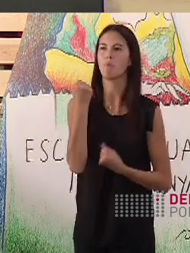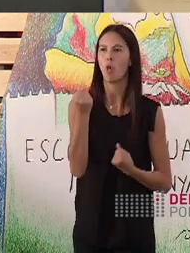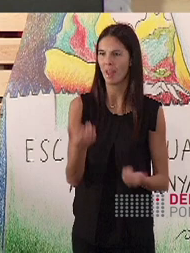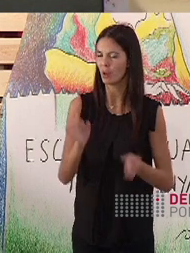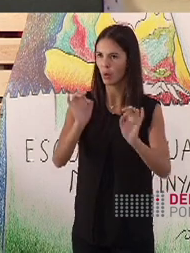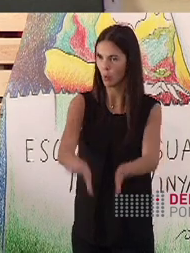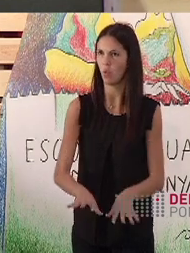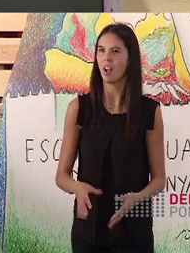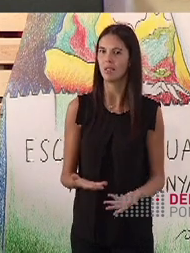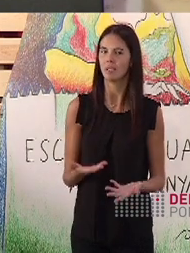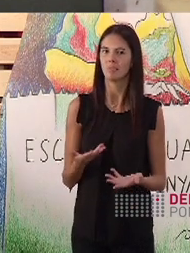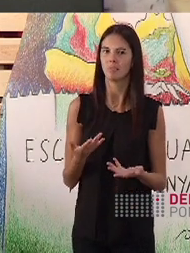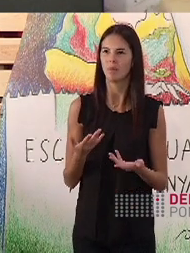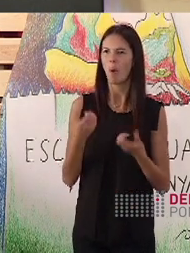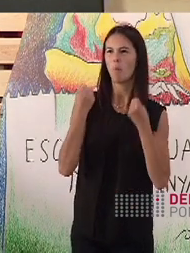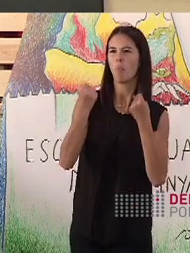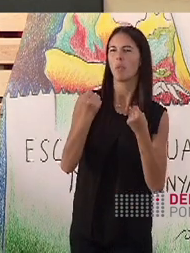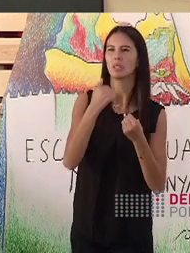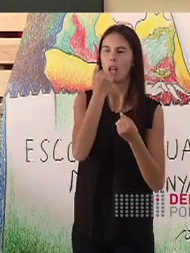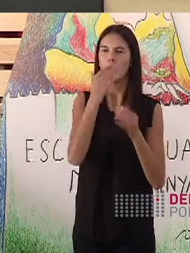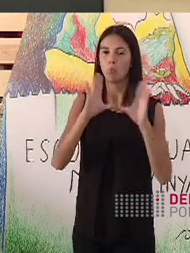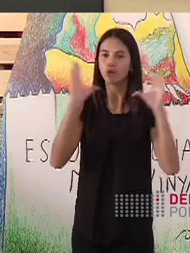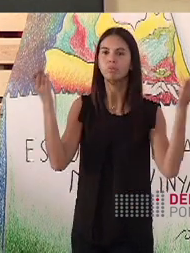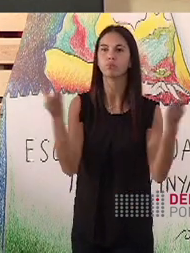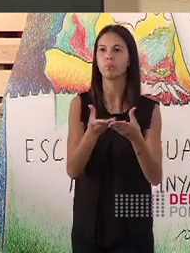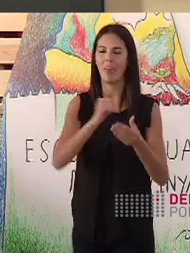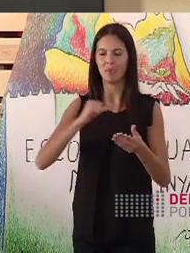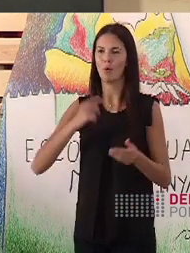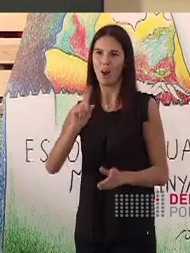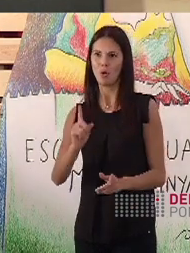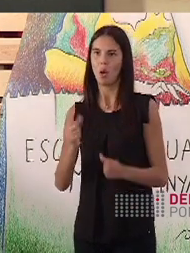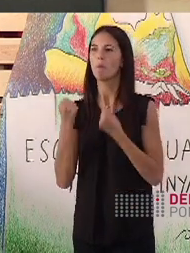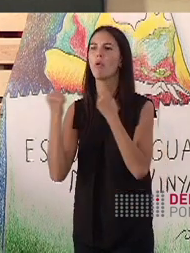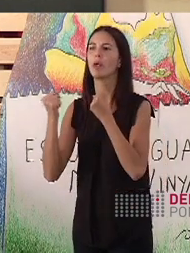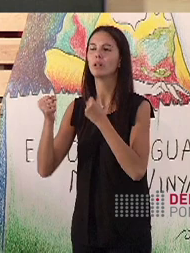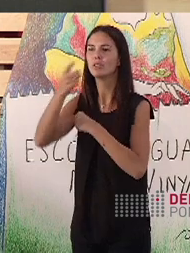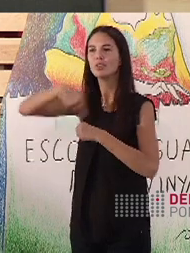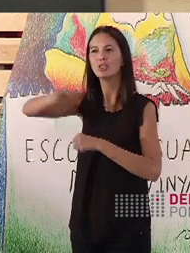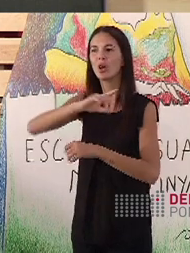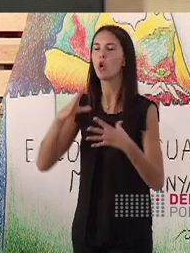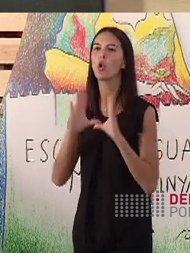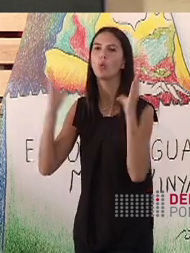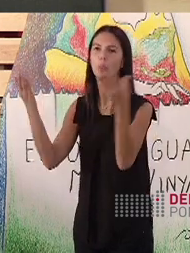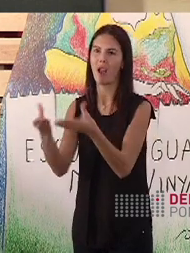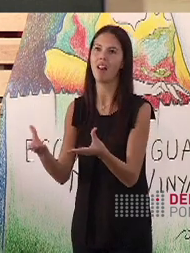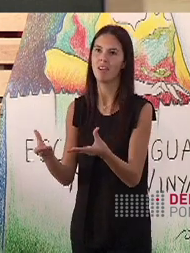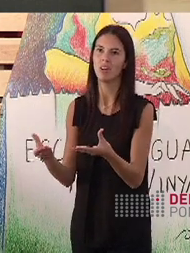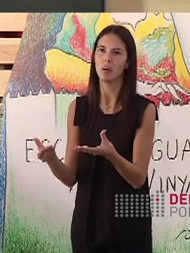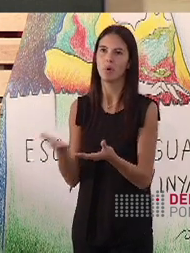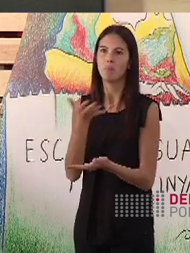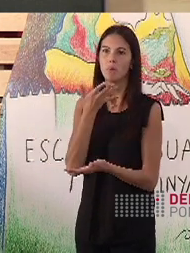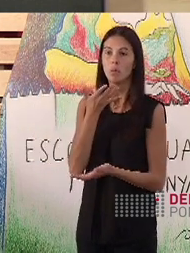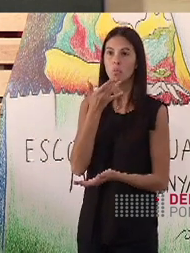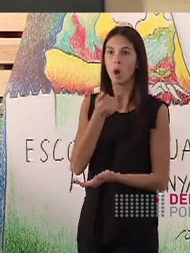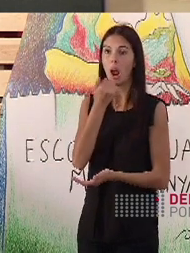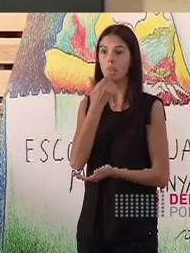O sea, al final el empoderamiento, que parte de algo colectivo, el empoderamiento no es individual, el empoderamiento tiene que ser colectivo, ¿de acuerdo? Si algo